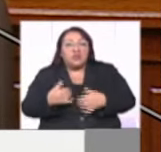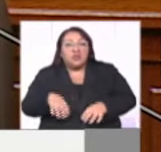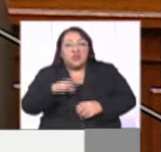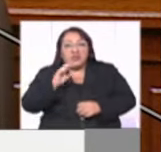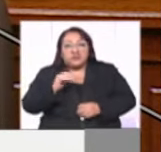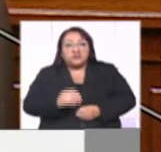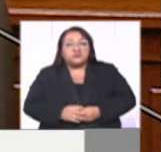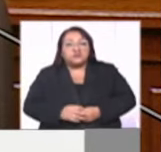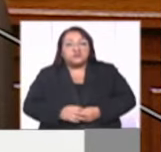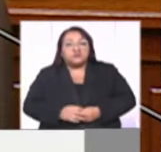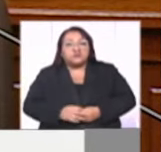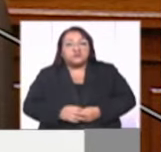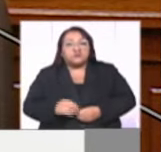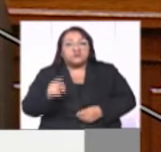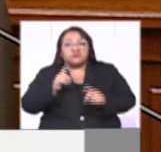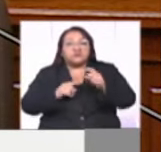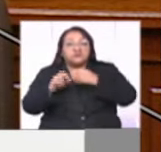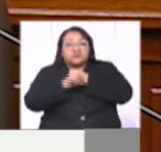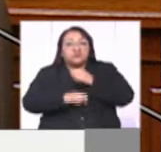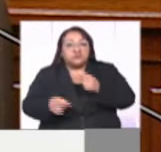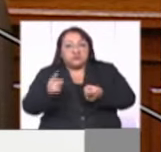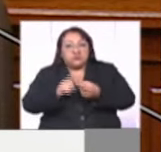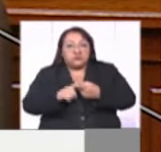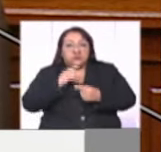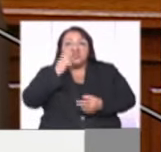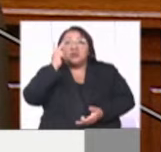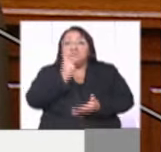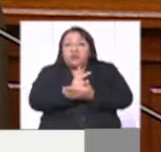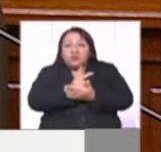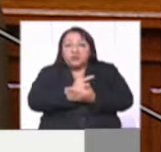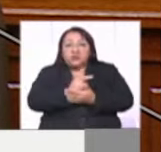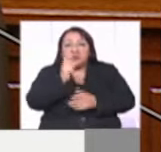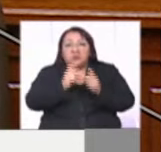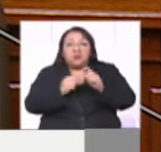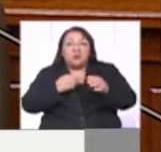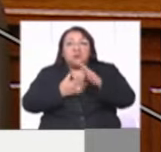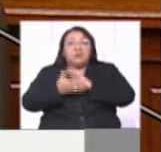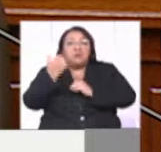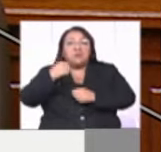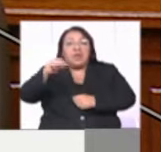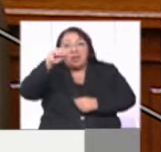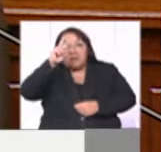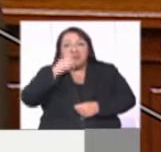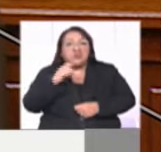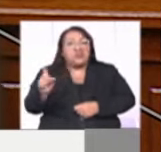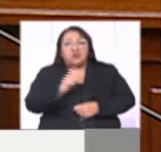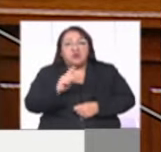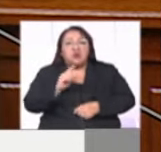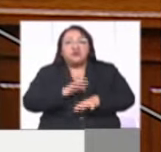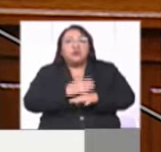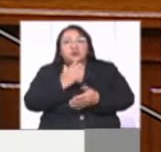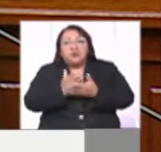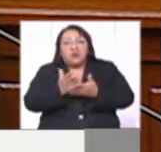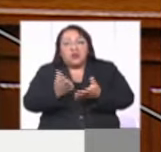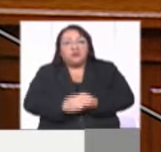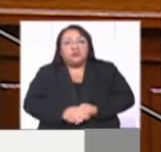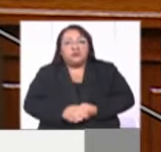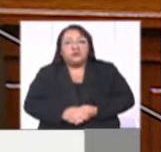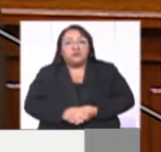pronunció y algunos países hasta prohibieron a sus ciudadanos viajar a Perú. Frente a esta